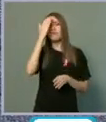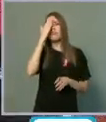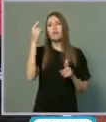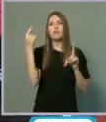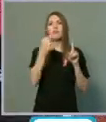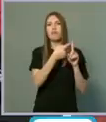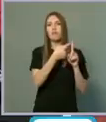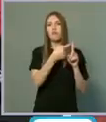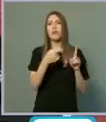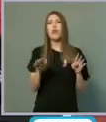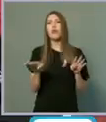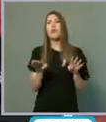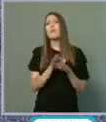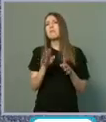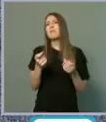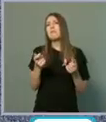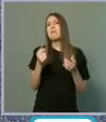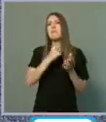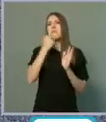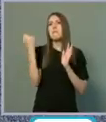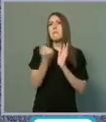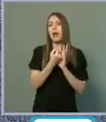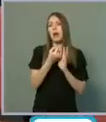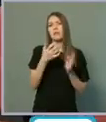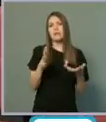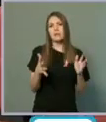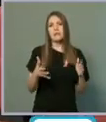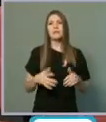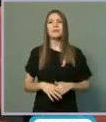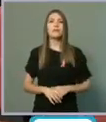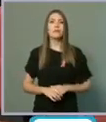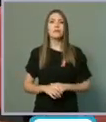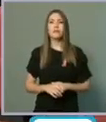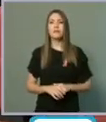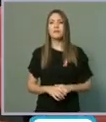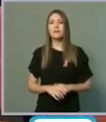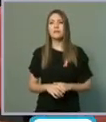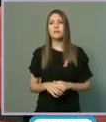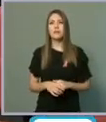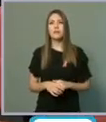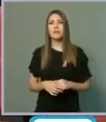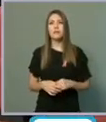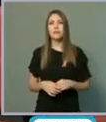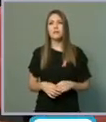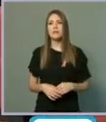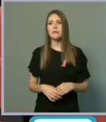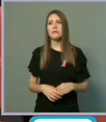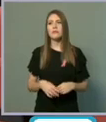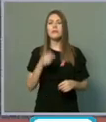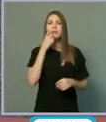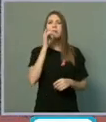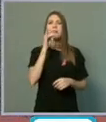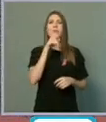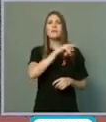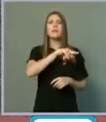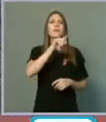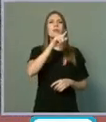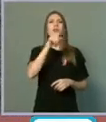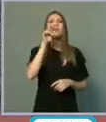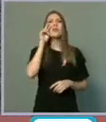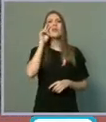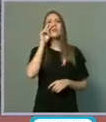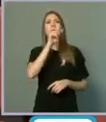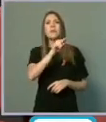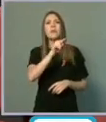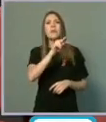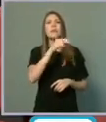marca, ¿no? Y sus temáticas son justo todas las que no se podían tocar antes del es un adjetivo calificativo ya, ¿no? Almodóvar, o sea, tú ves cosas y dices, eso es muy Almodóvar.